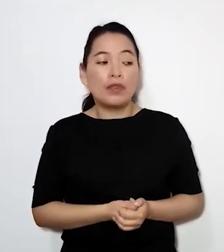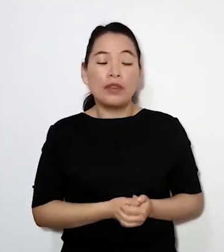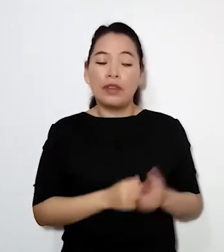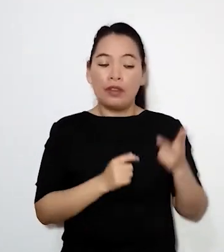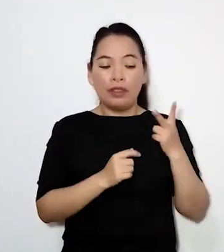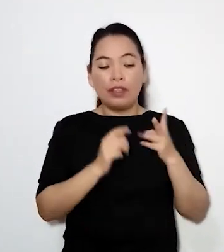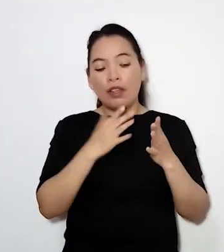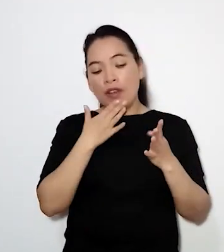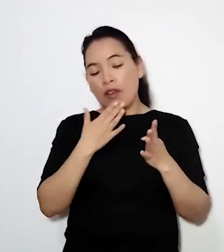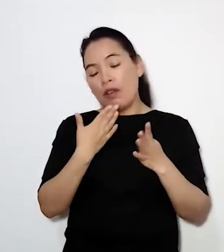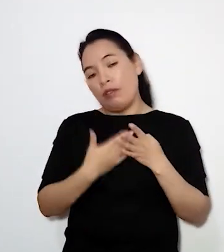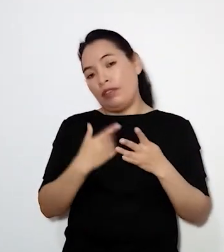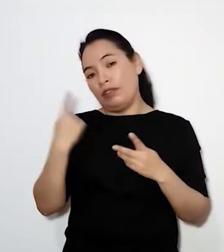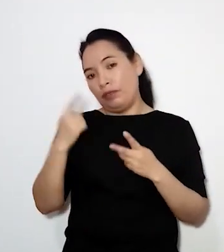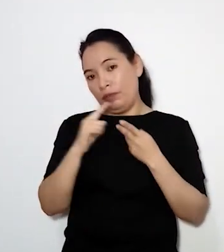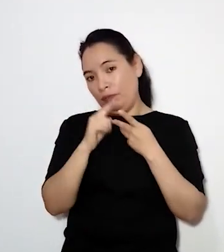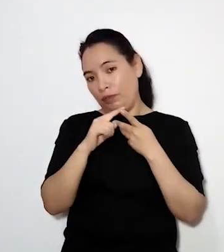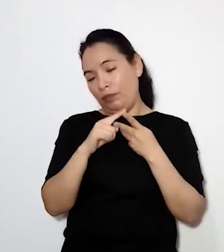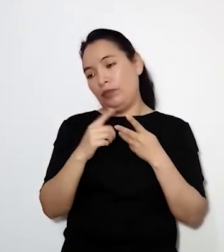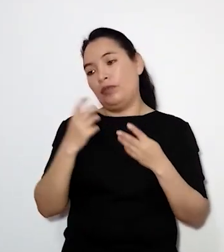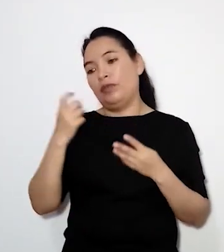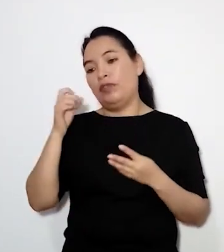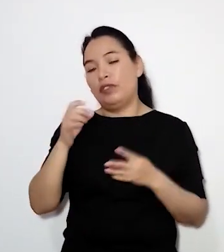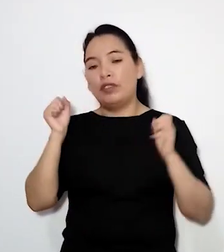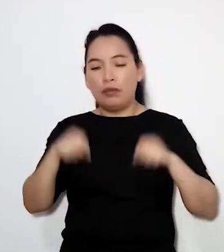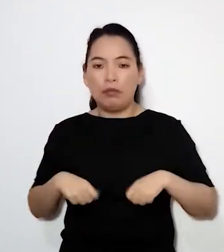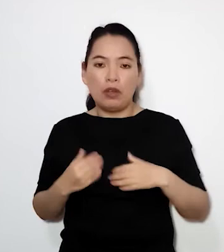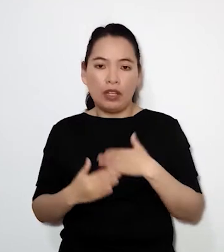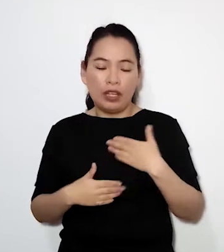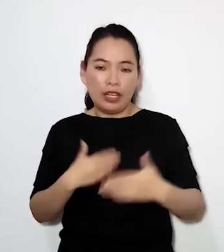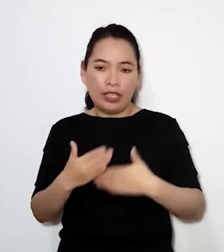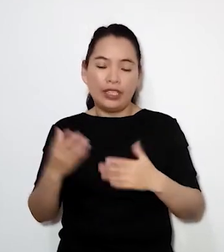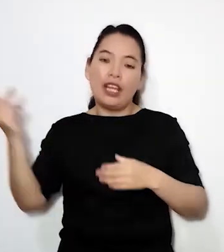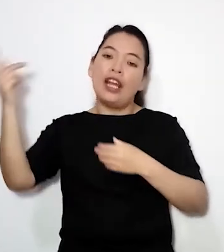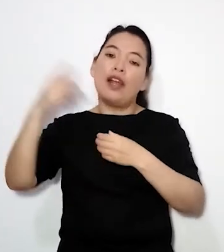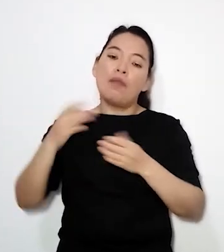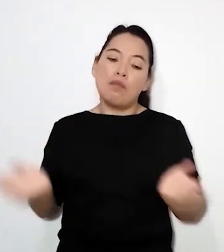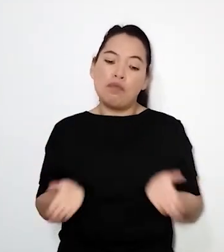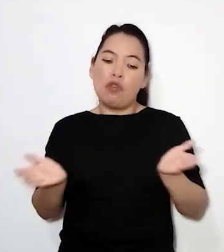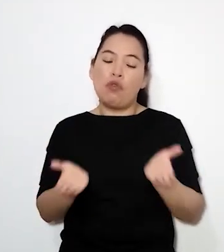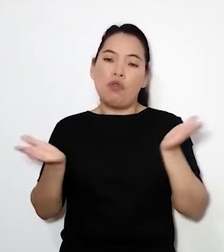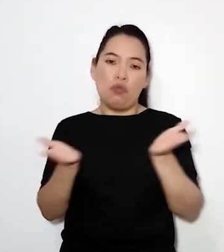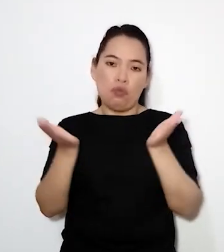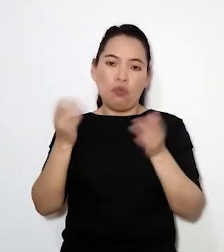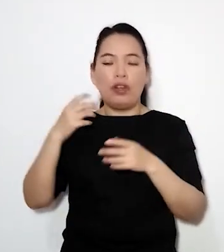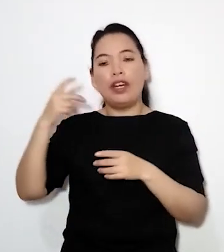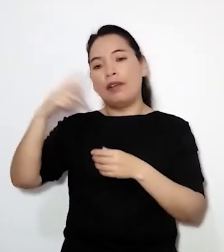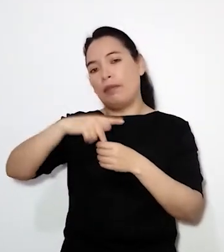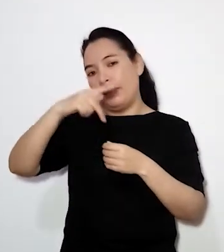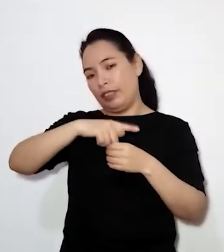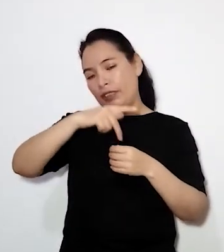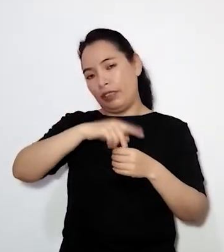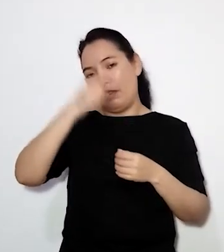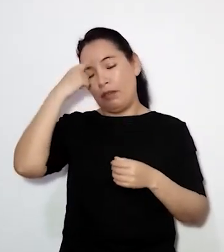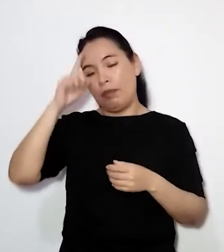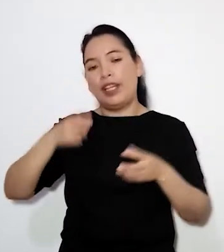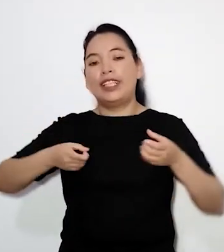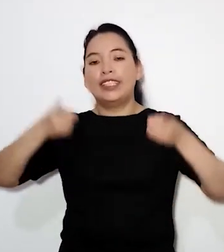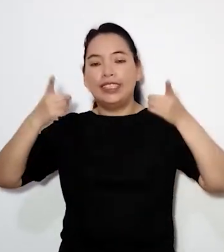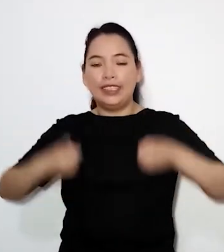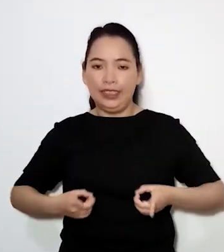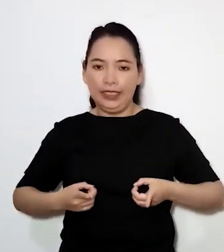por poder promover la participación de las personas con discapacidad en la toma de decisiones educativas y de